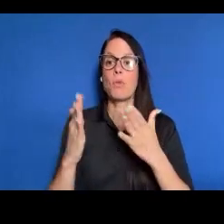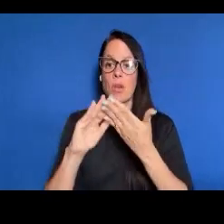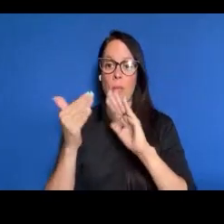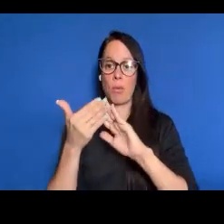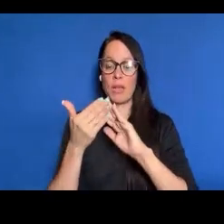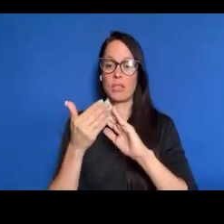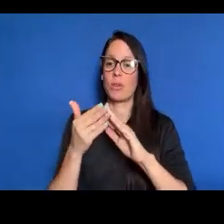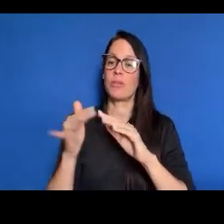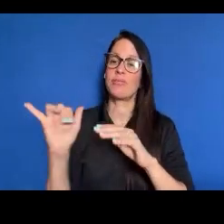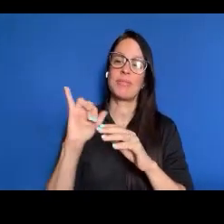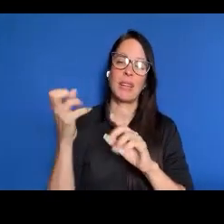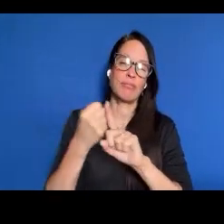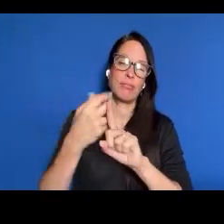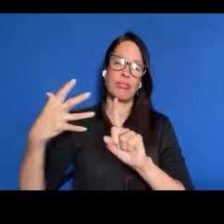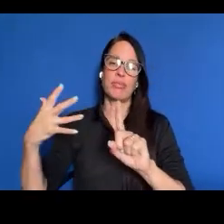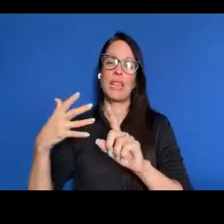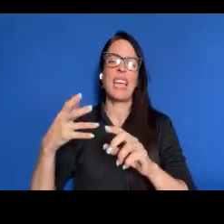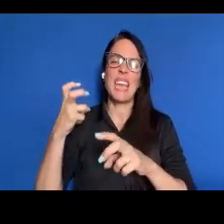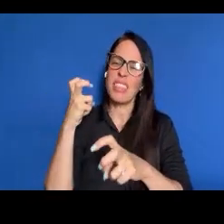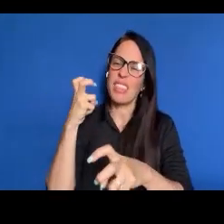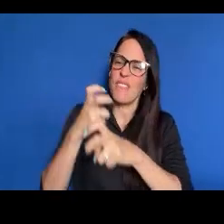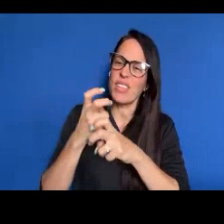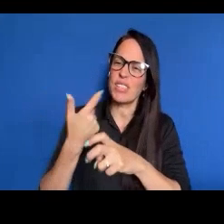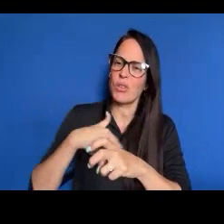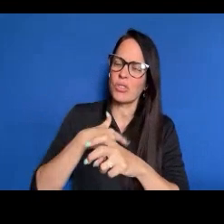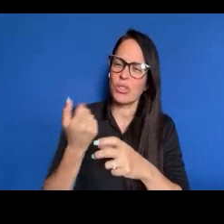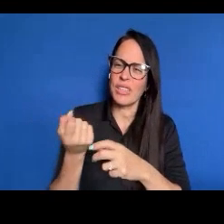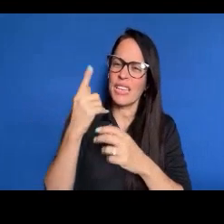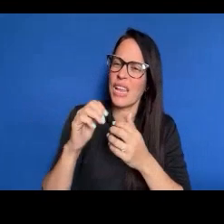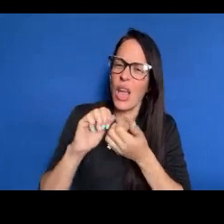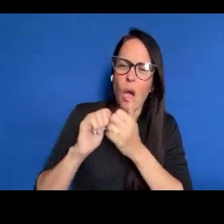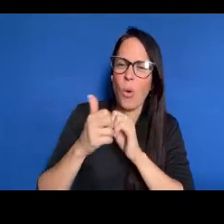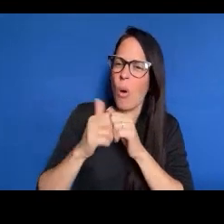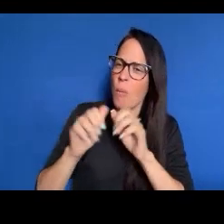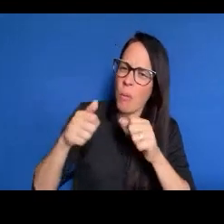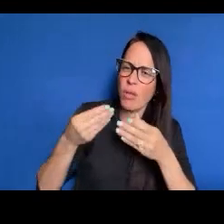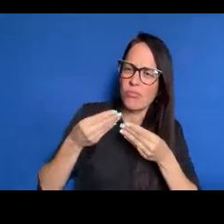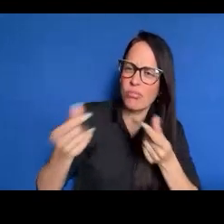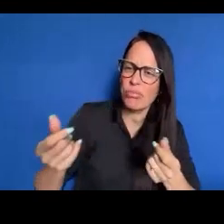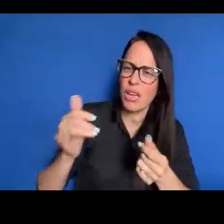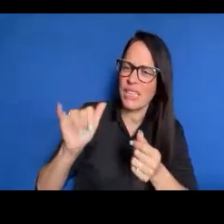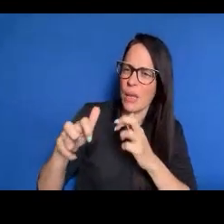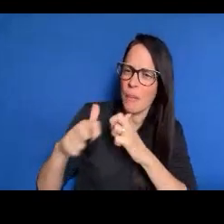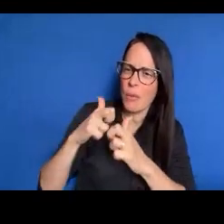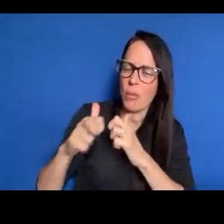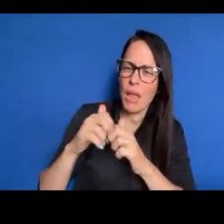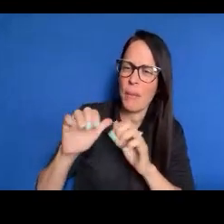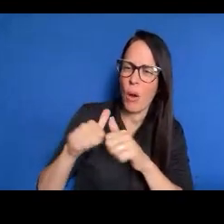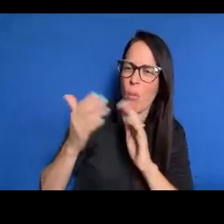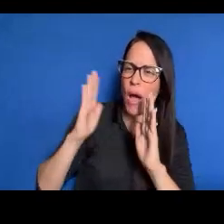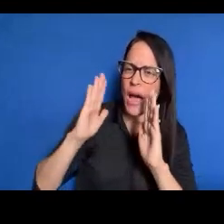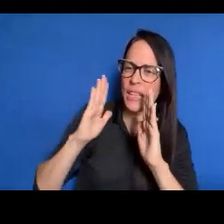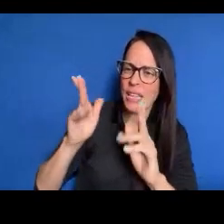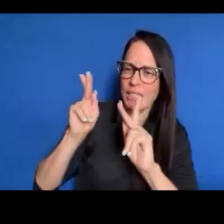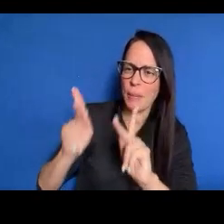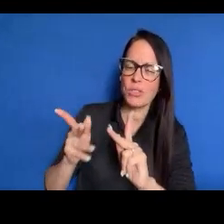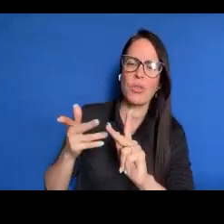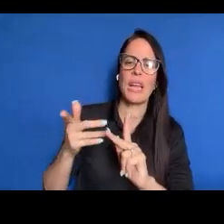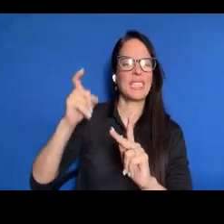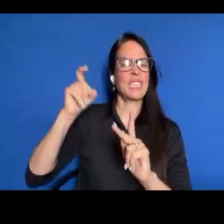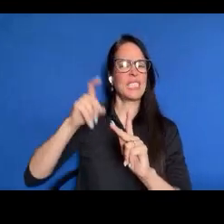nos costaba un poco comprender hacia dónde era el norte que estaban buscando atender a la población o a qué poblaciones se